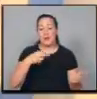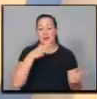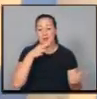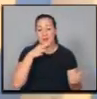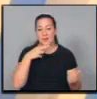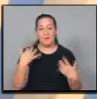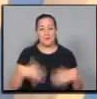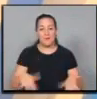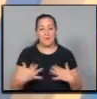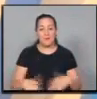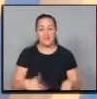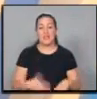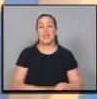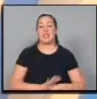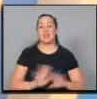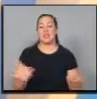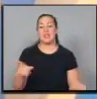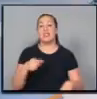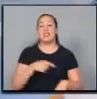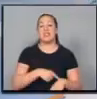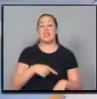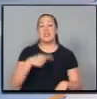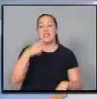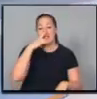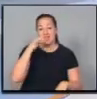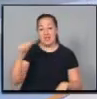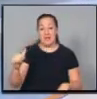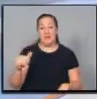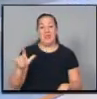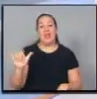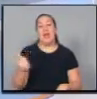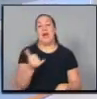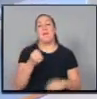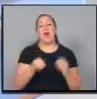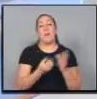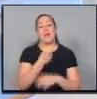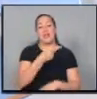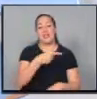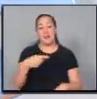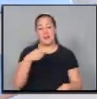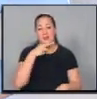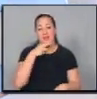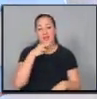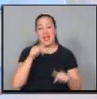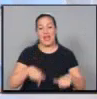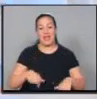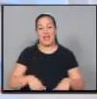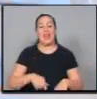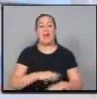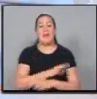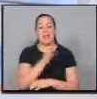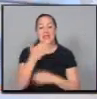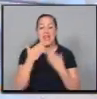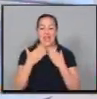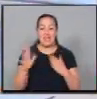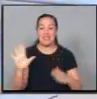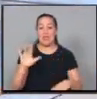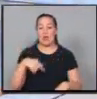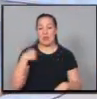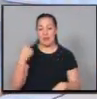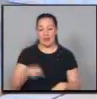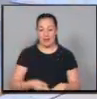tan rápido. Bueno, ahí está, 7:30, la mejor mañana de la semana, la del viernes, te vamos a estar esperando aquí en Amanecer. Gracias, chao, hasta mañana.